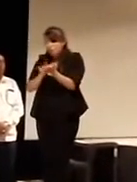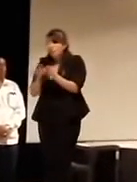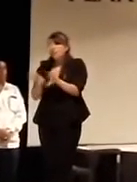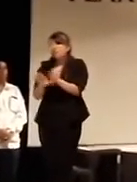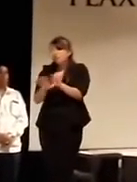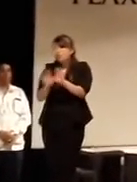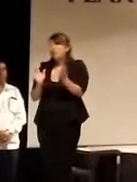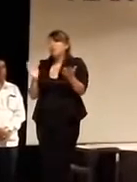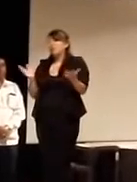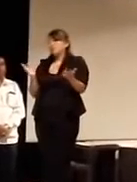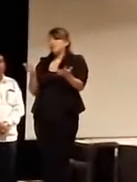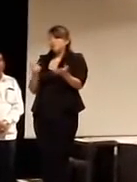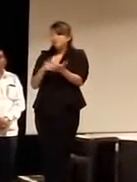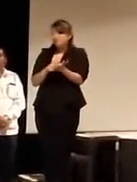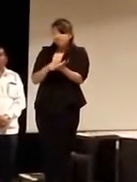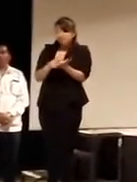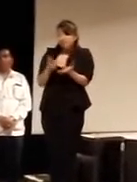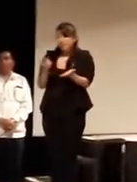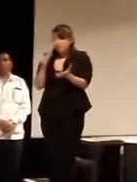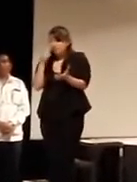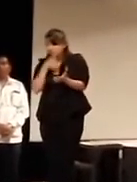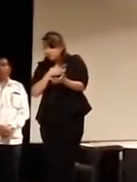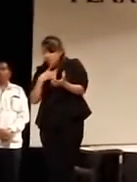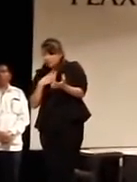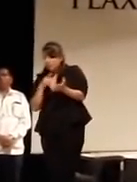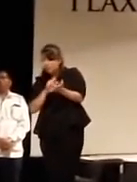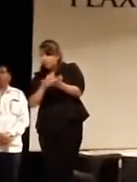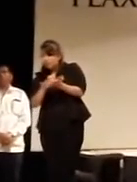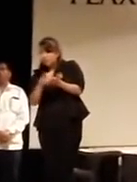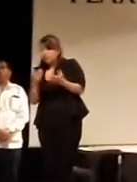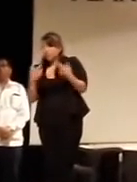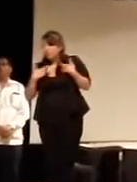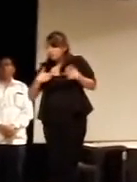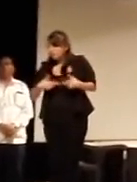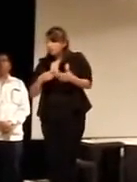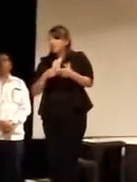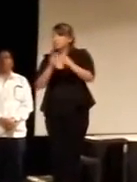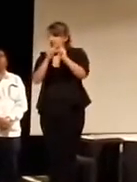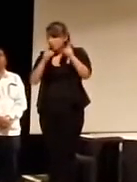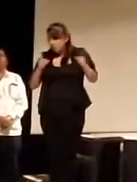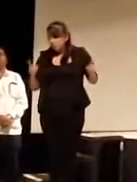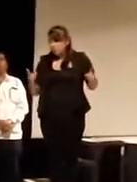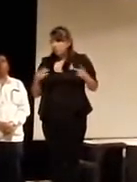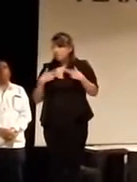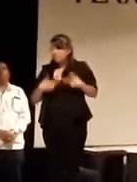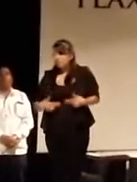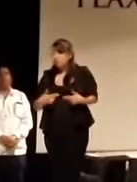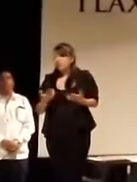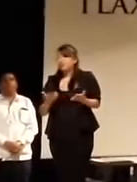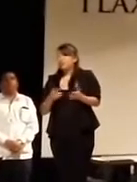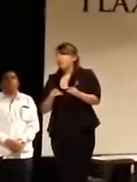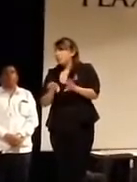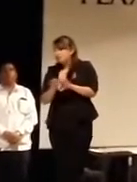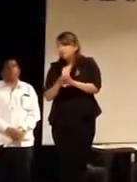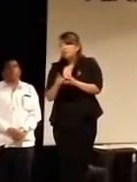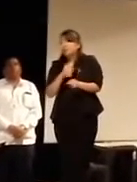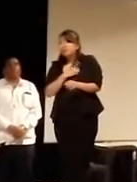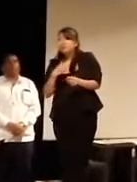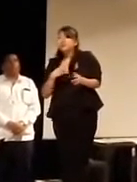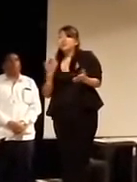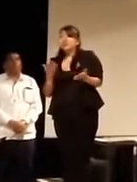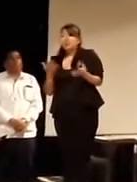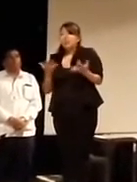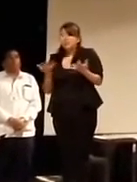también para su desarrollo humano, para su integración ciudadana, para cumplir con la gran aspiración